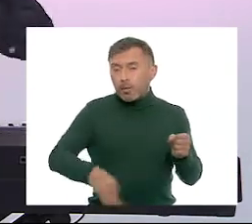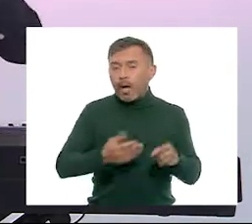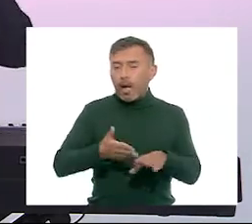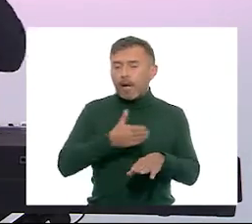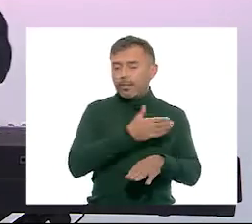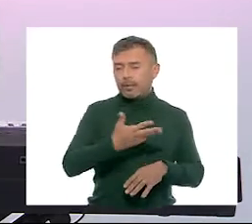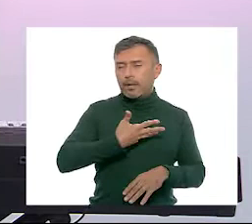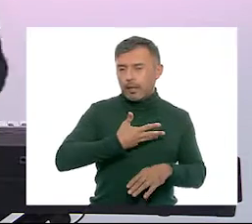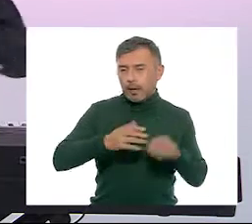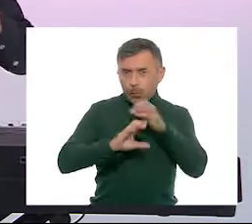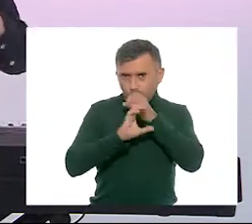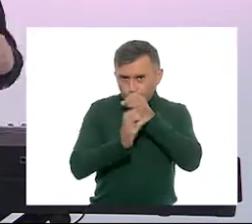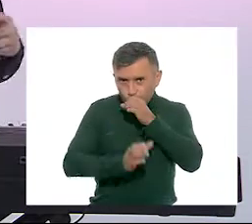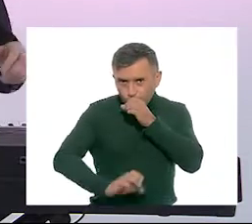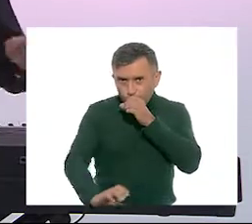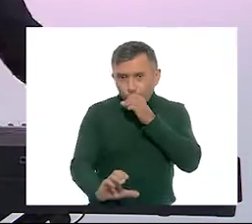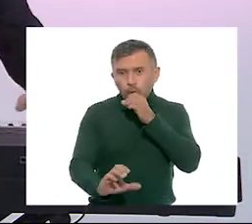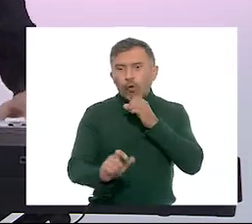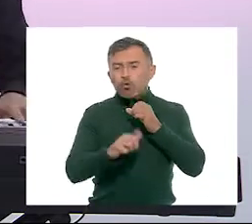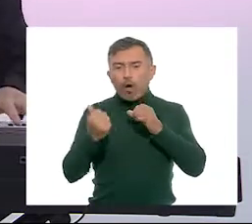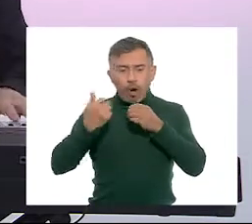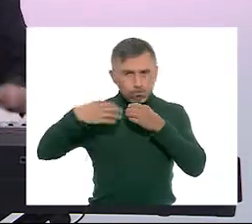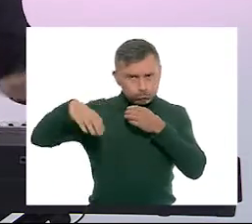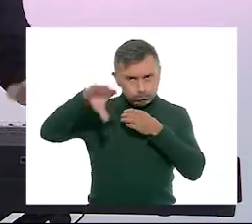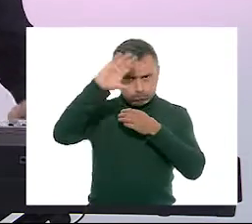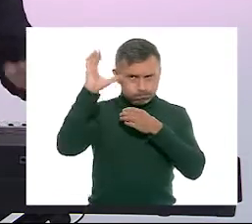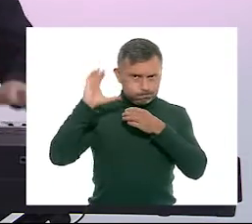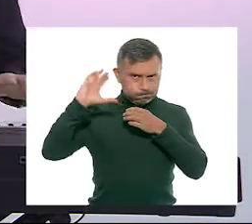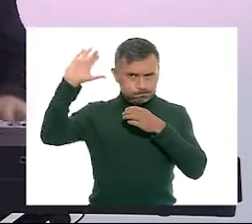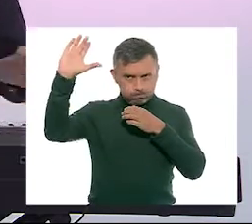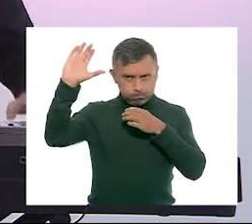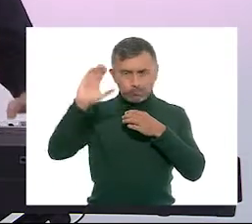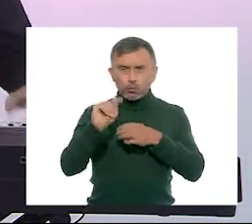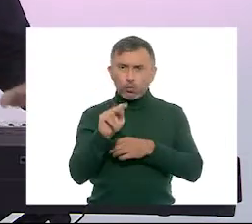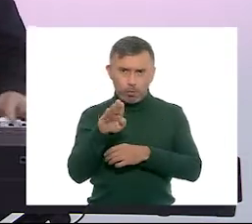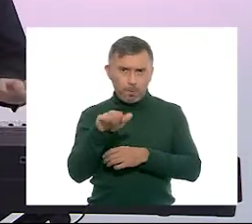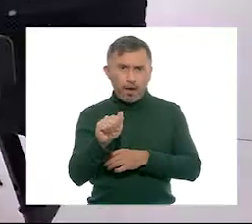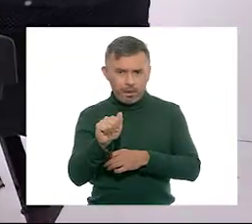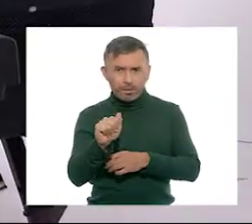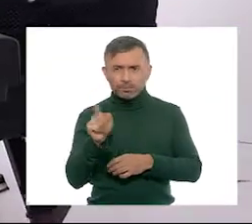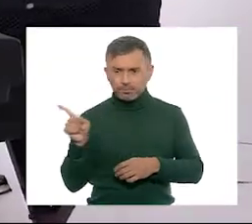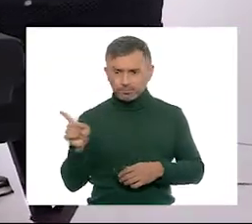saxofón, tuba. La Ajá. tuba hacía el bajo.